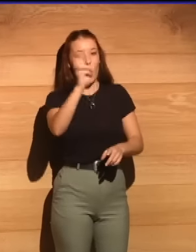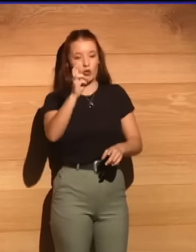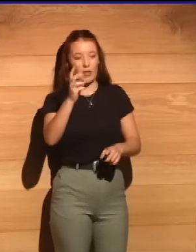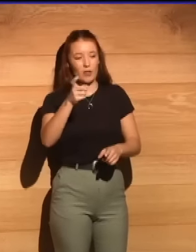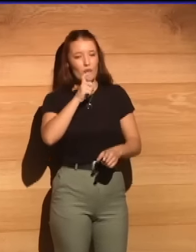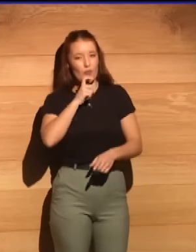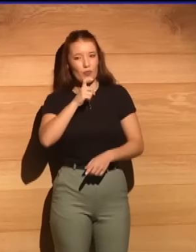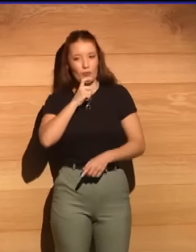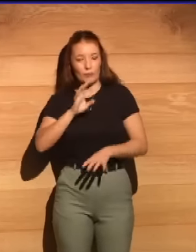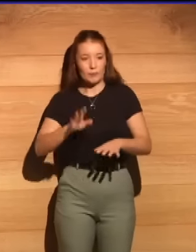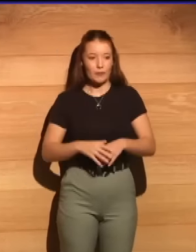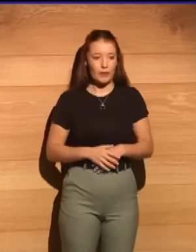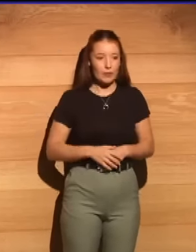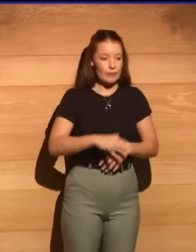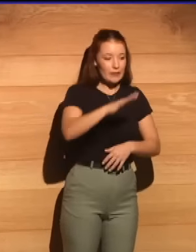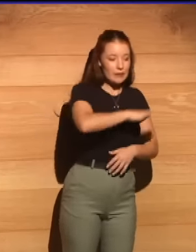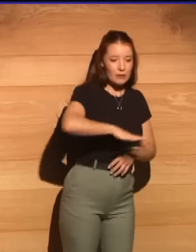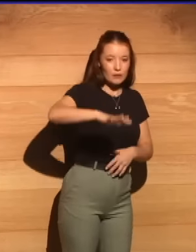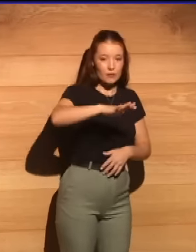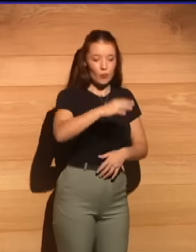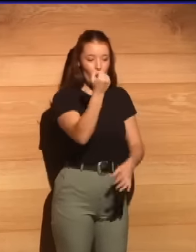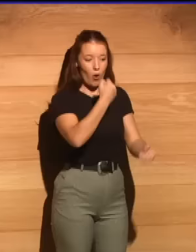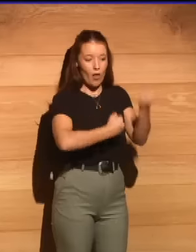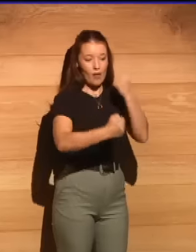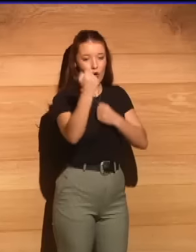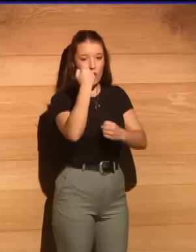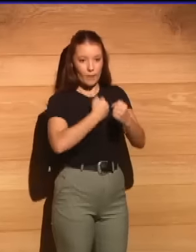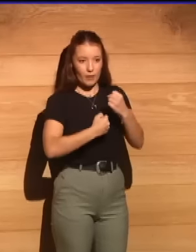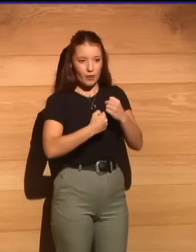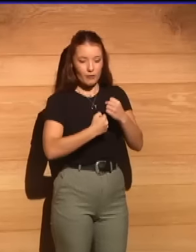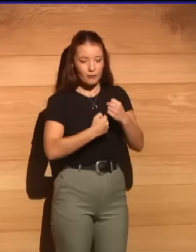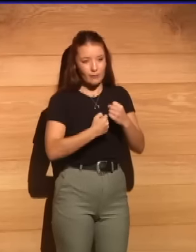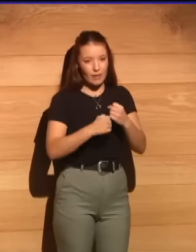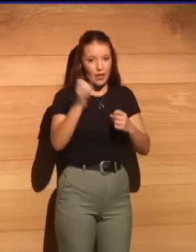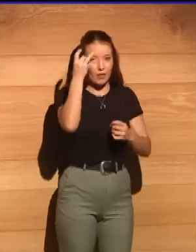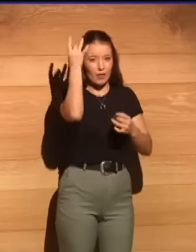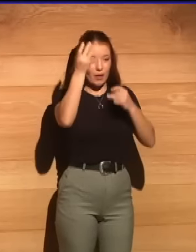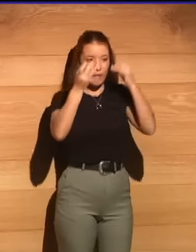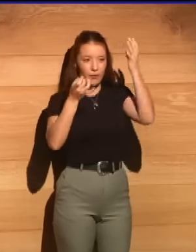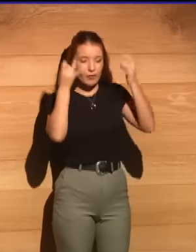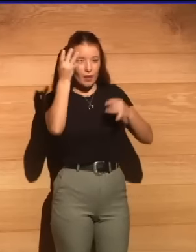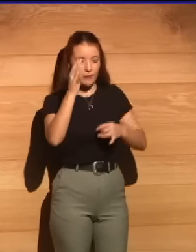distribución autonómica, la cantidad de iniciativa que tenemos y de creatividad